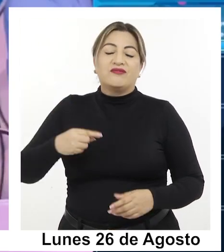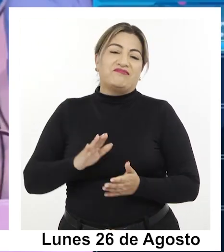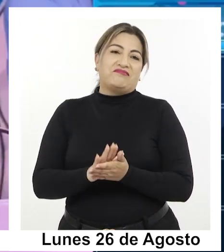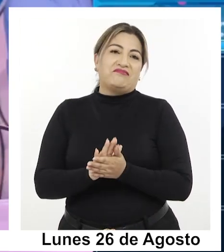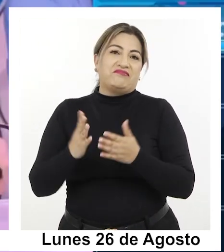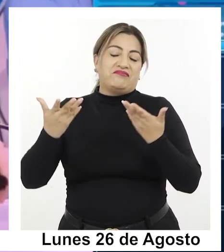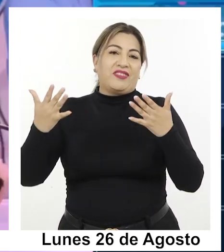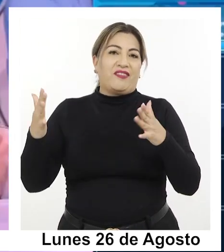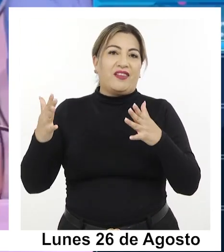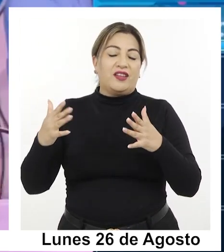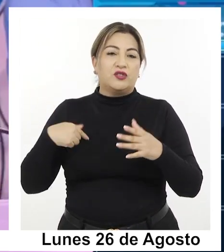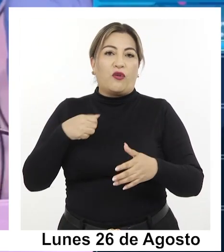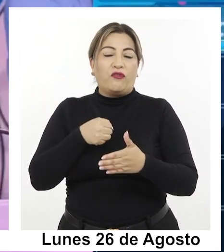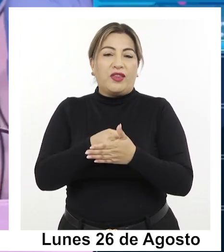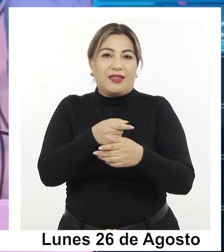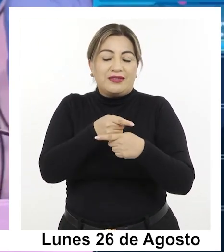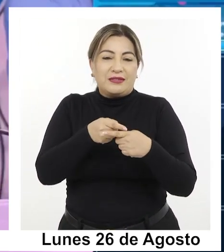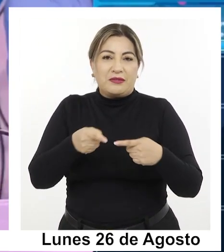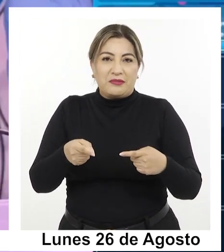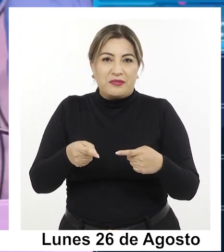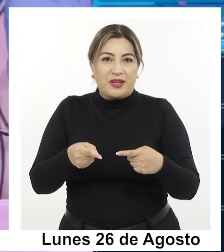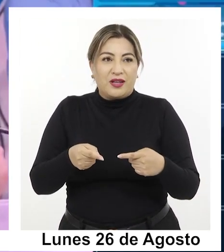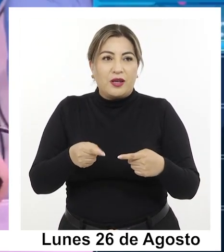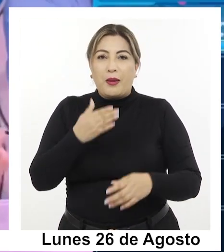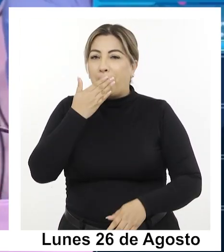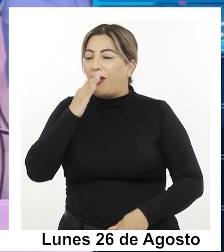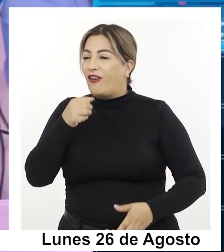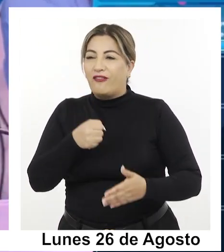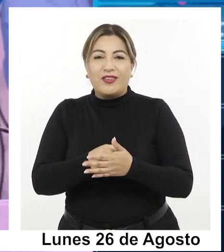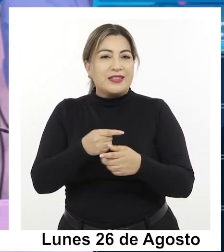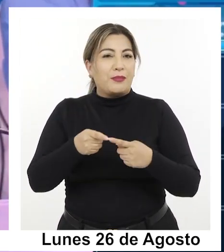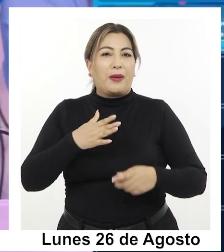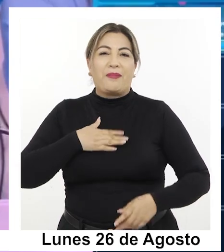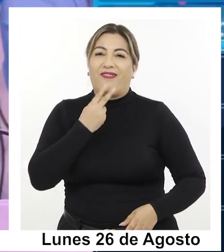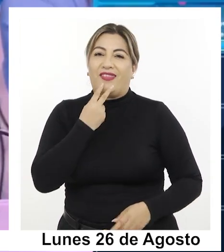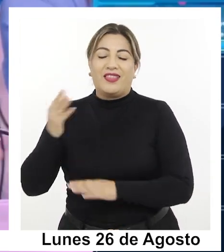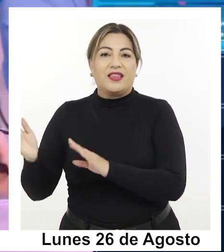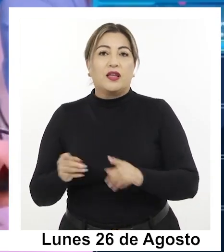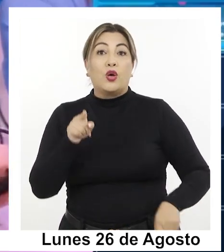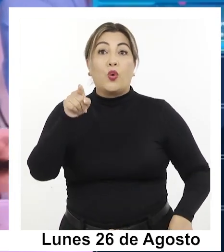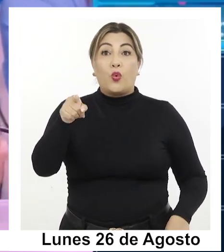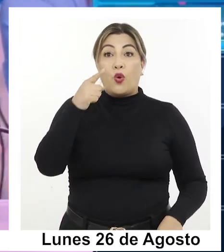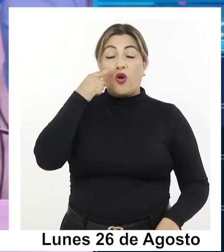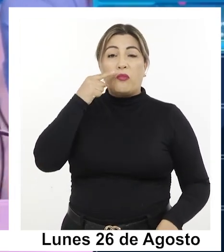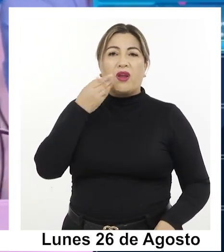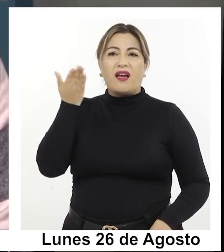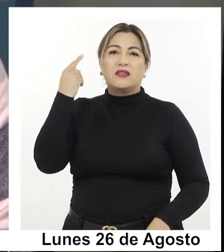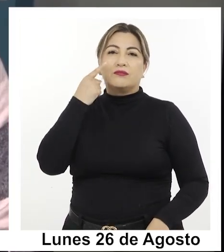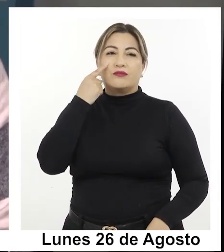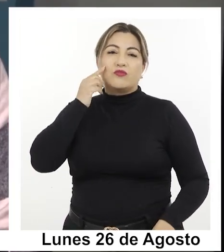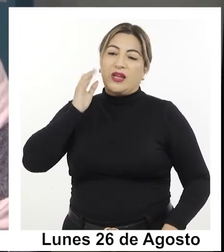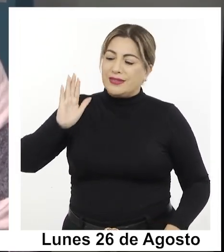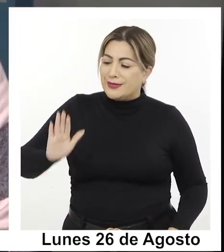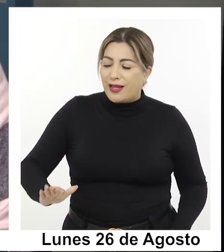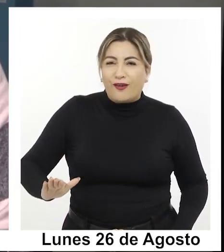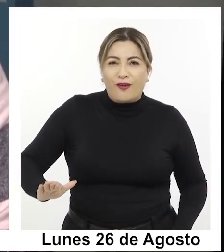heré todo ese fin de semana, creo que ha sido de los mejores fines de semana de mi vida. A Fernando Cifuente lo conozco desde que era chiquitito,